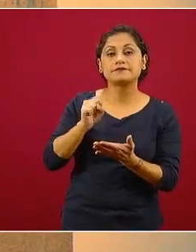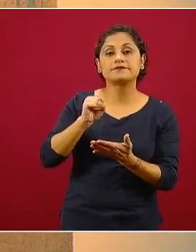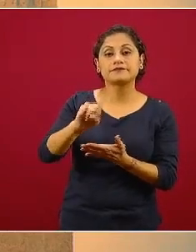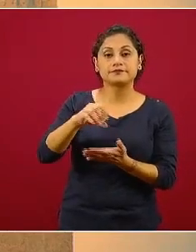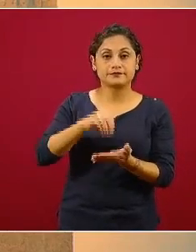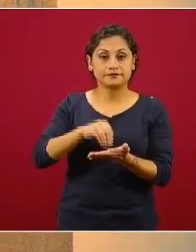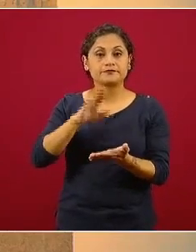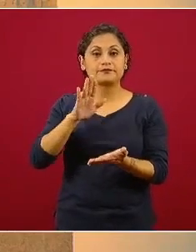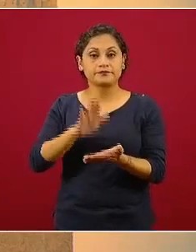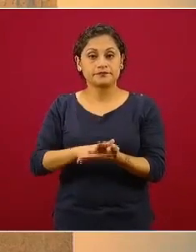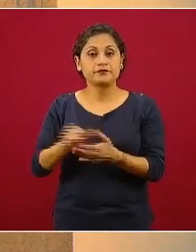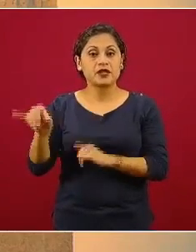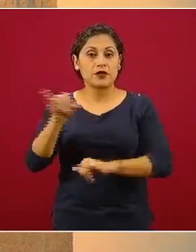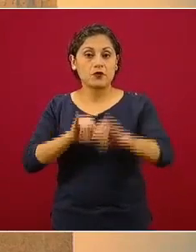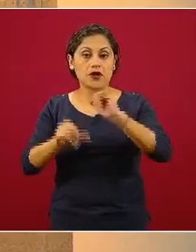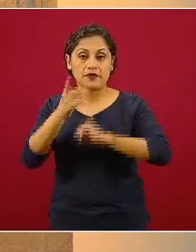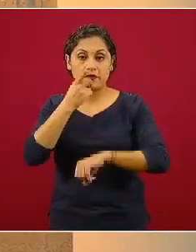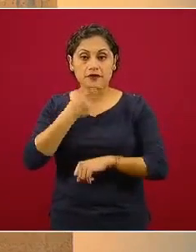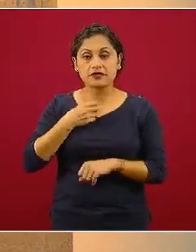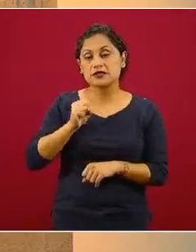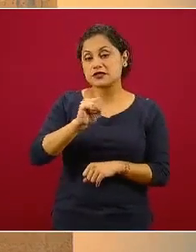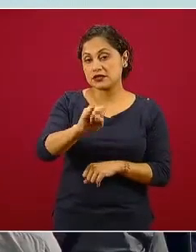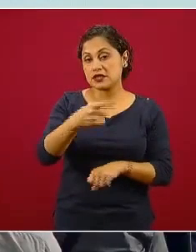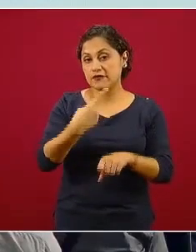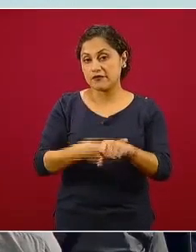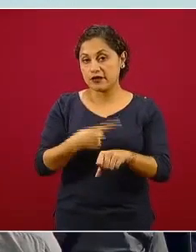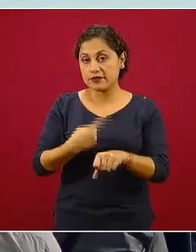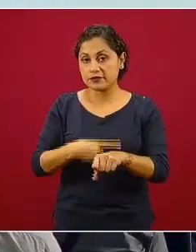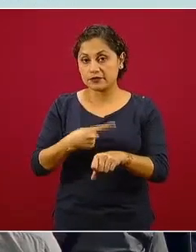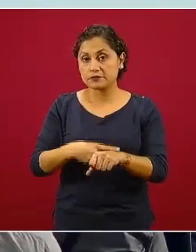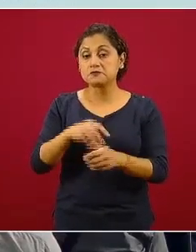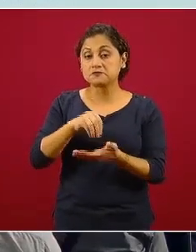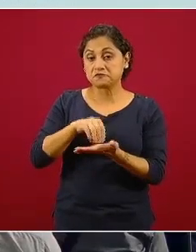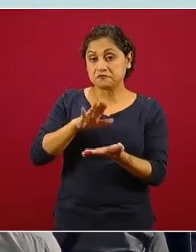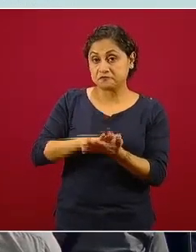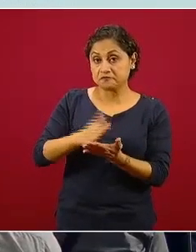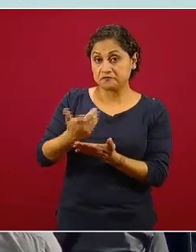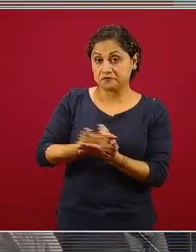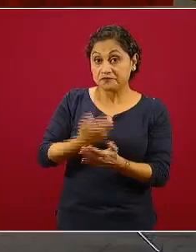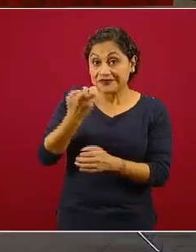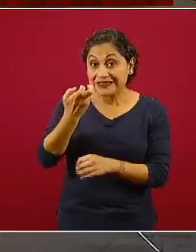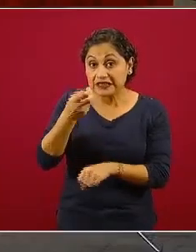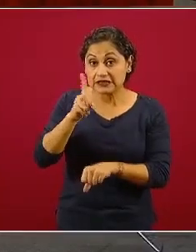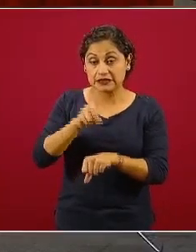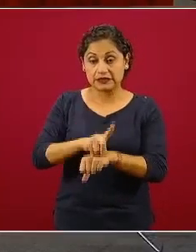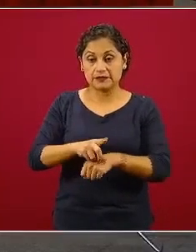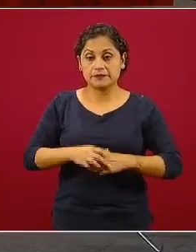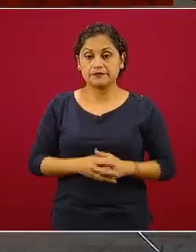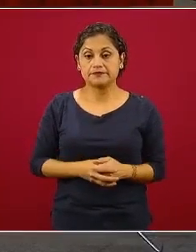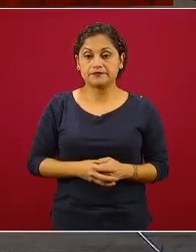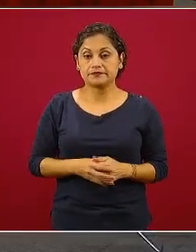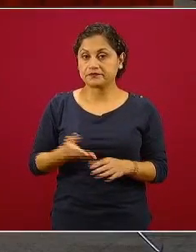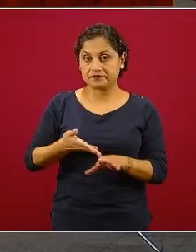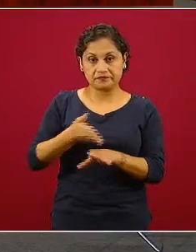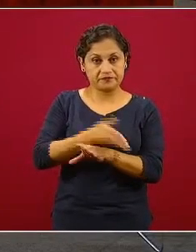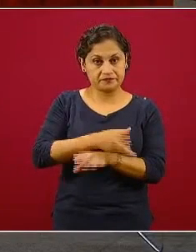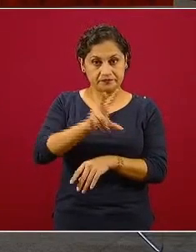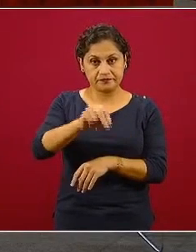fuera confirmado por laboratorio. Y entonces entra ese día en el reporte. ¿Sí? Veamos ahora en la siguiente